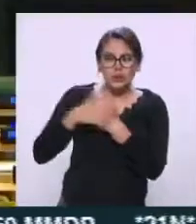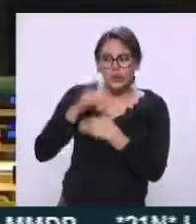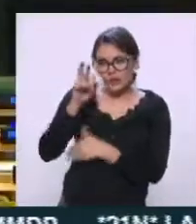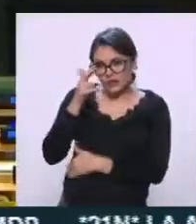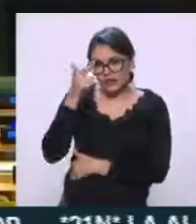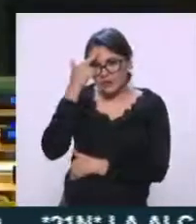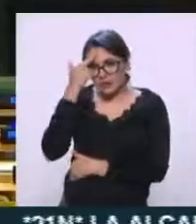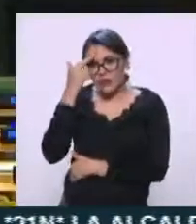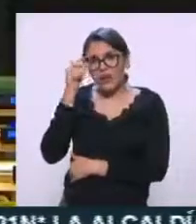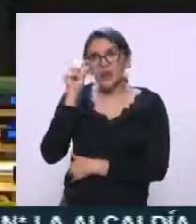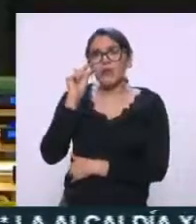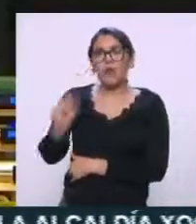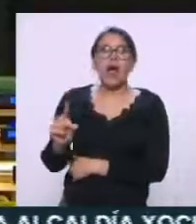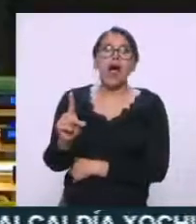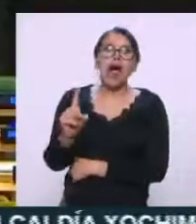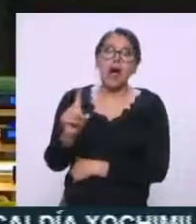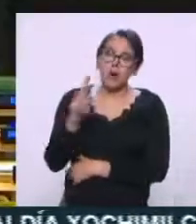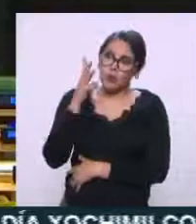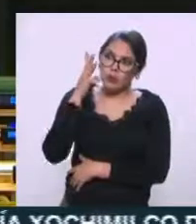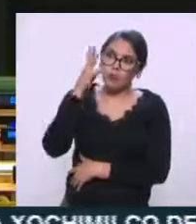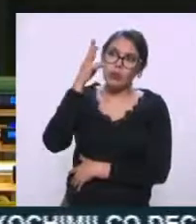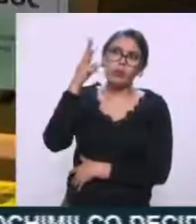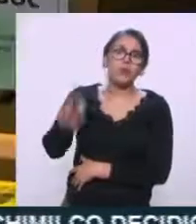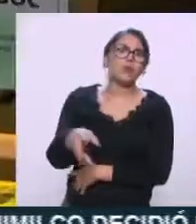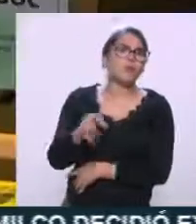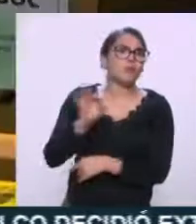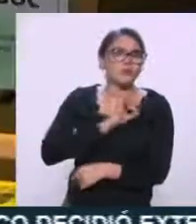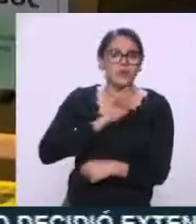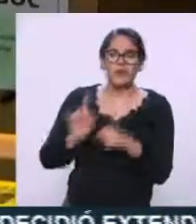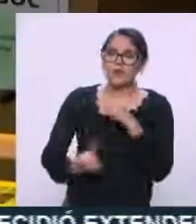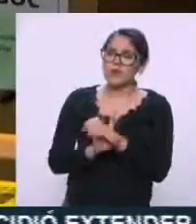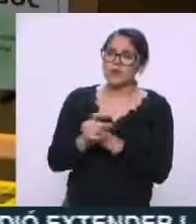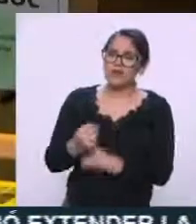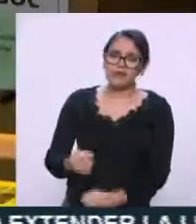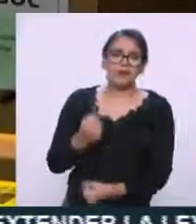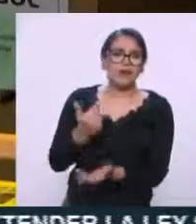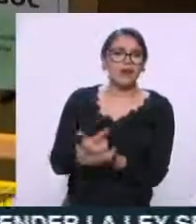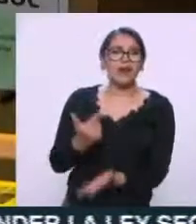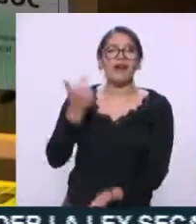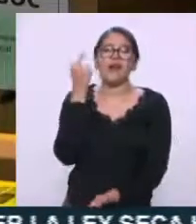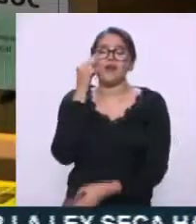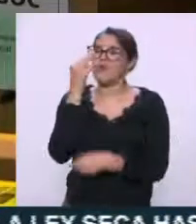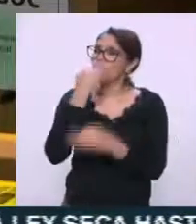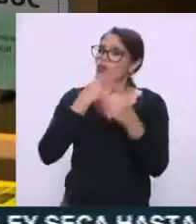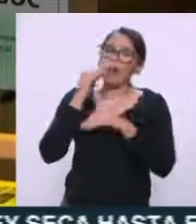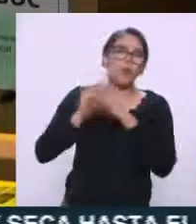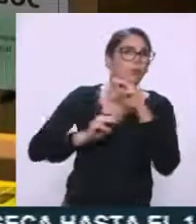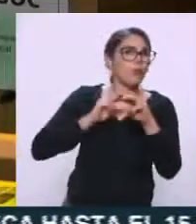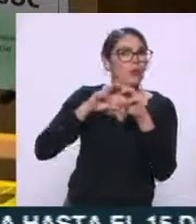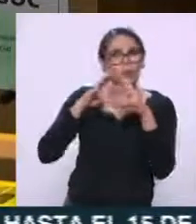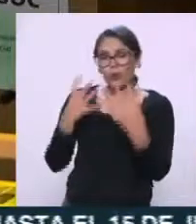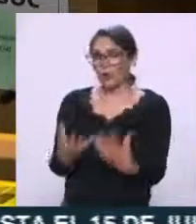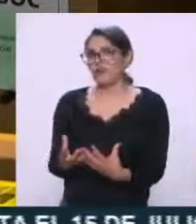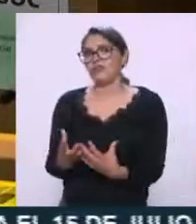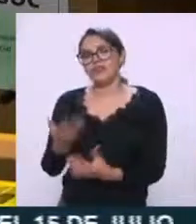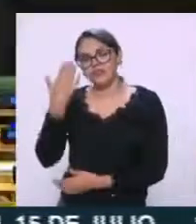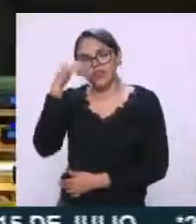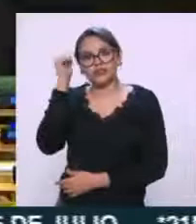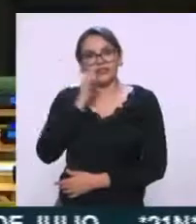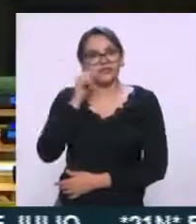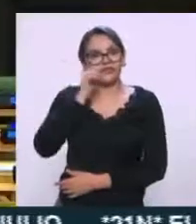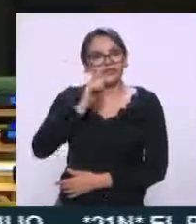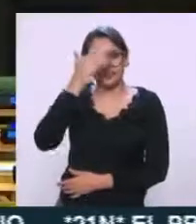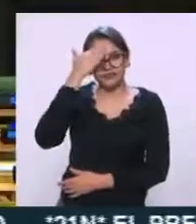la escasez del agua alrededor del mundo. En fin, está como siempre el problema